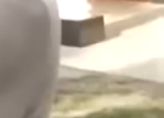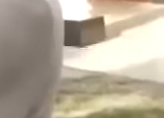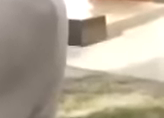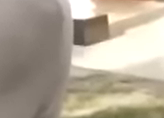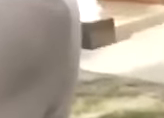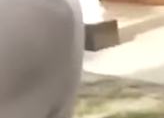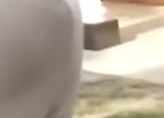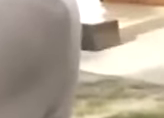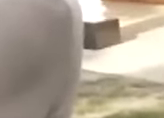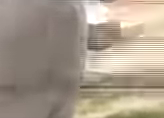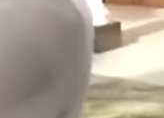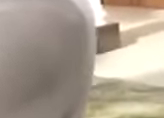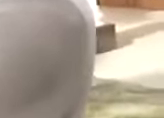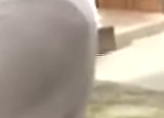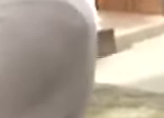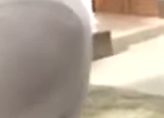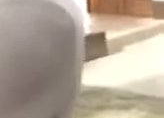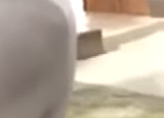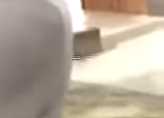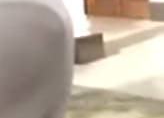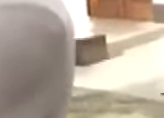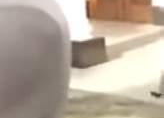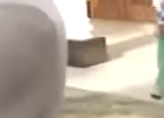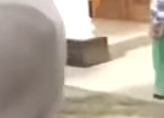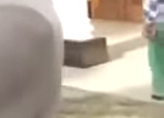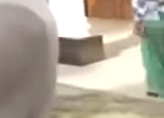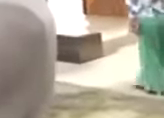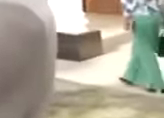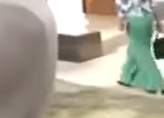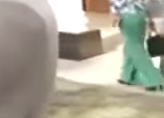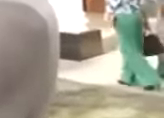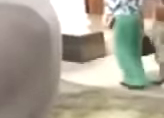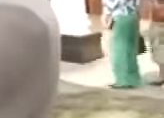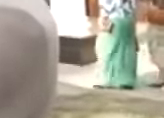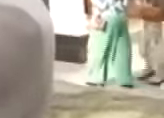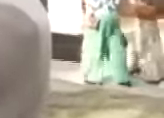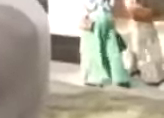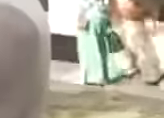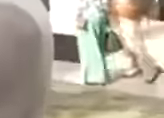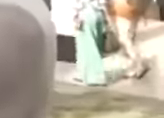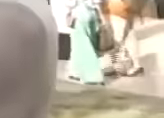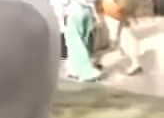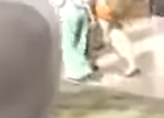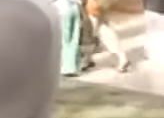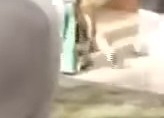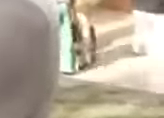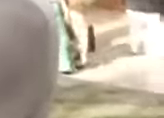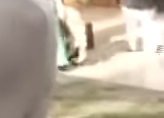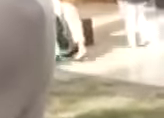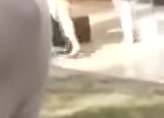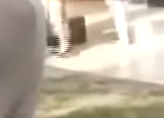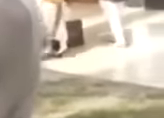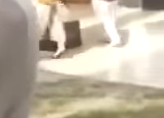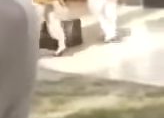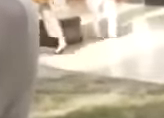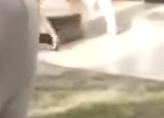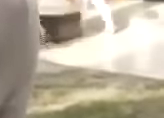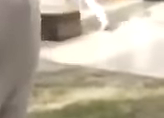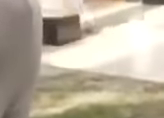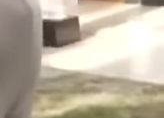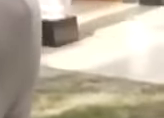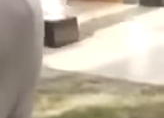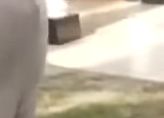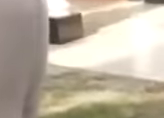Repsol tiene, los brasileños tienen el 49%. Es importante señalar el plan